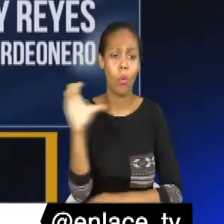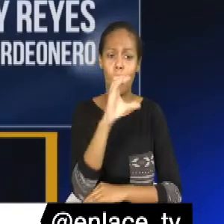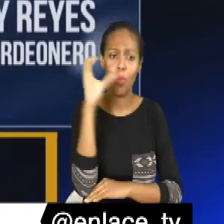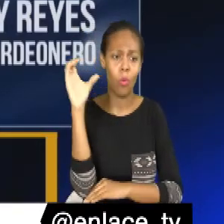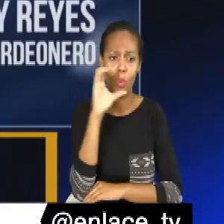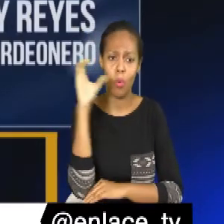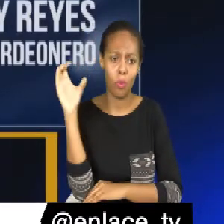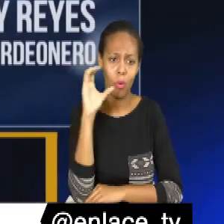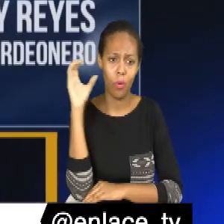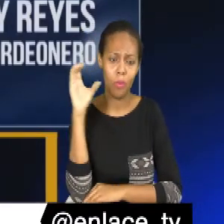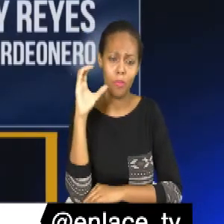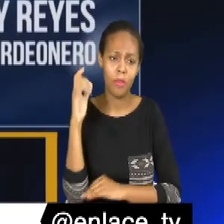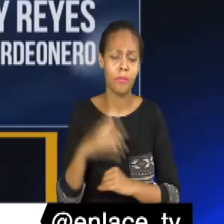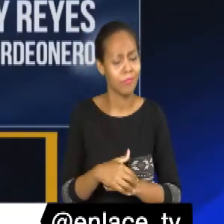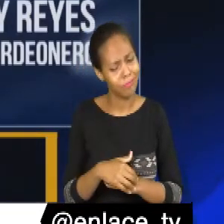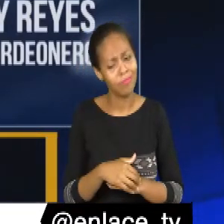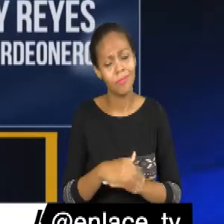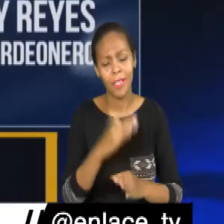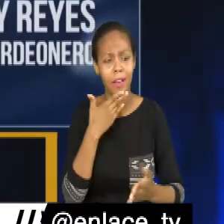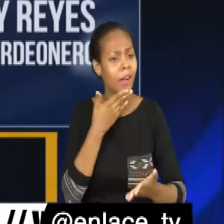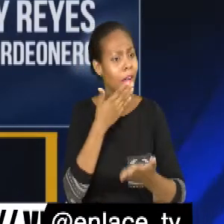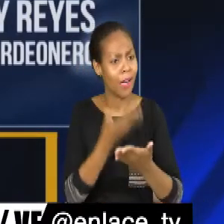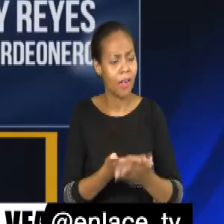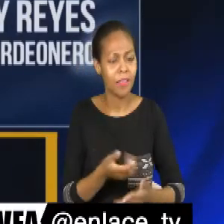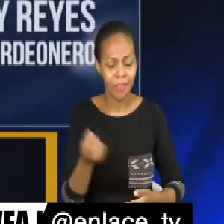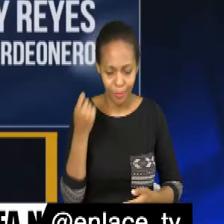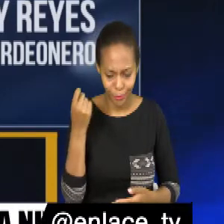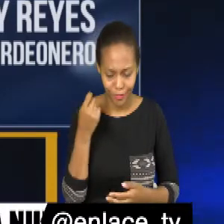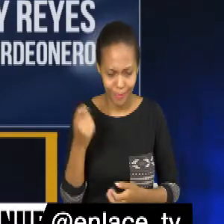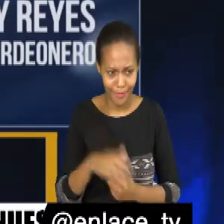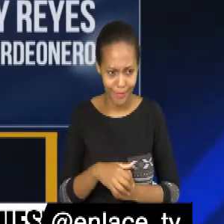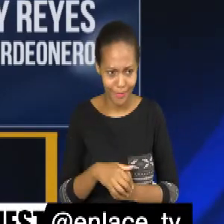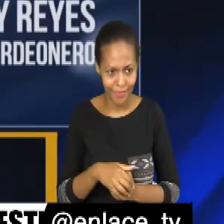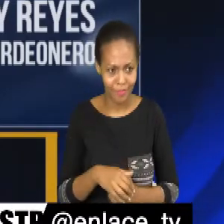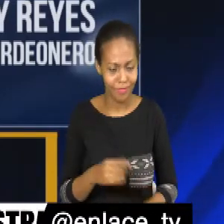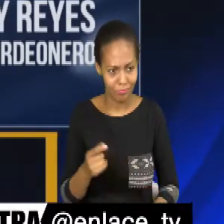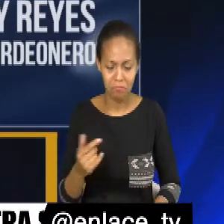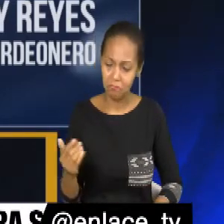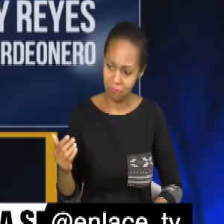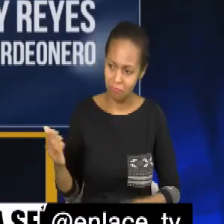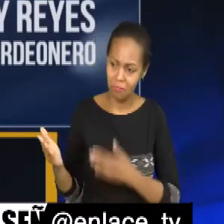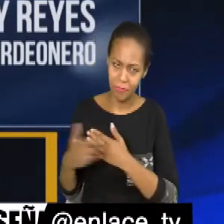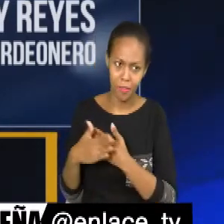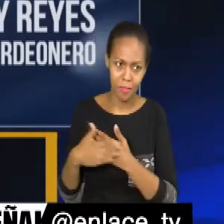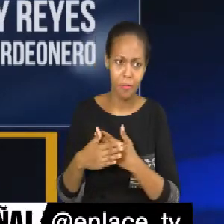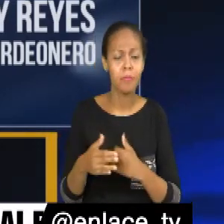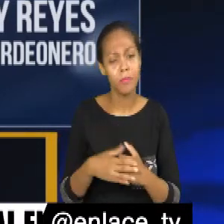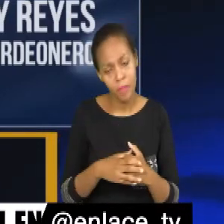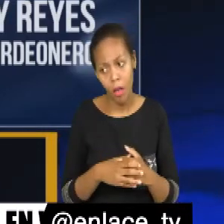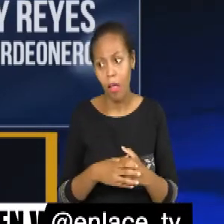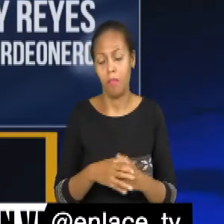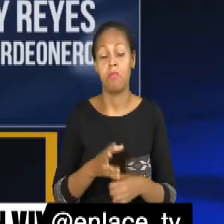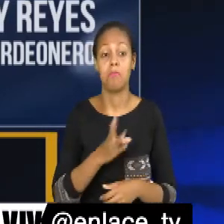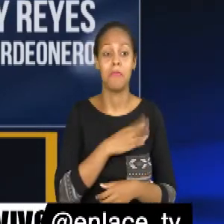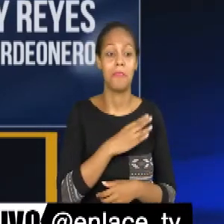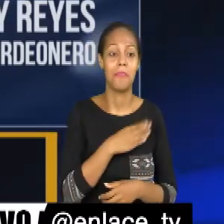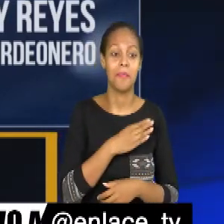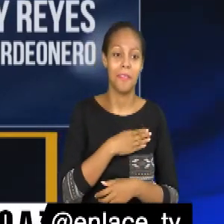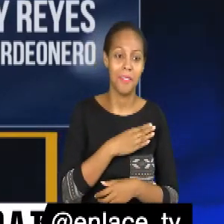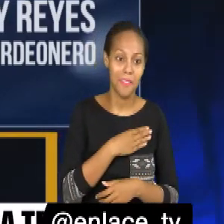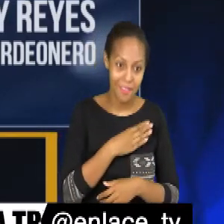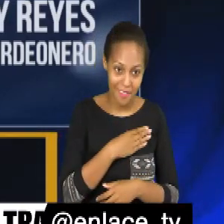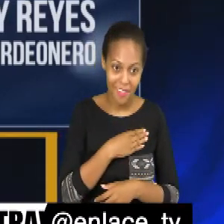en momentos antes, hace un par de horas me notificó, y bueno, recibí esta noticia con